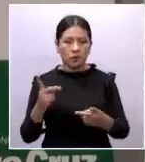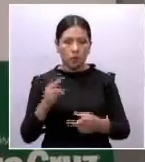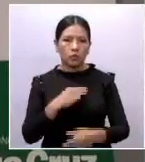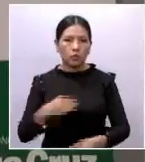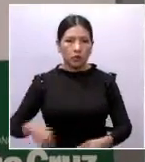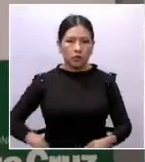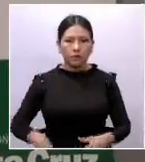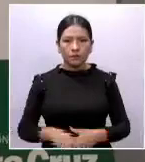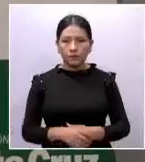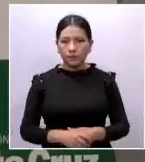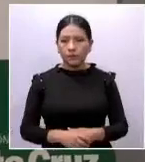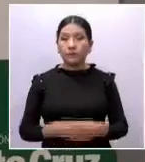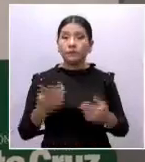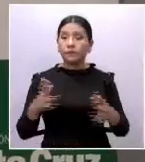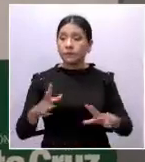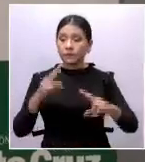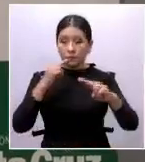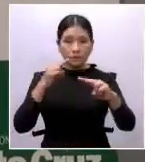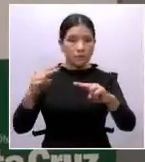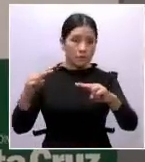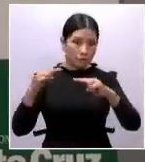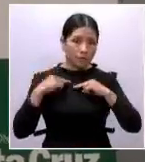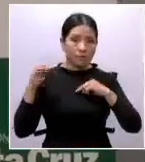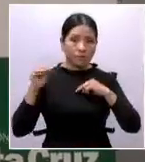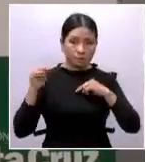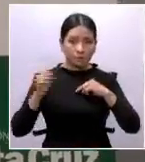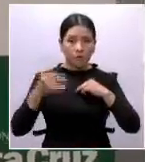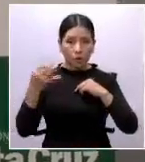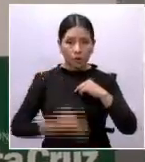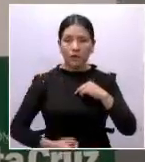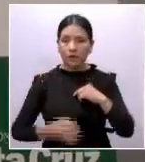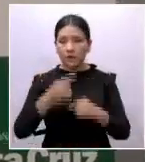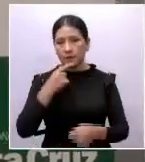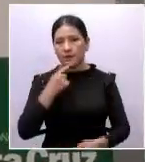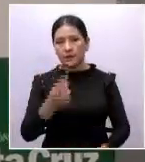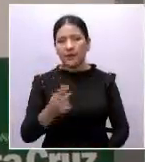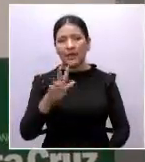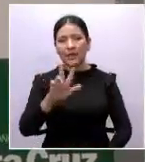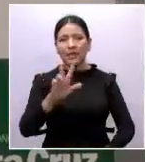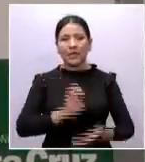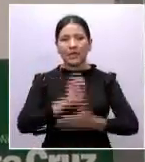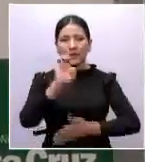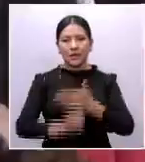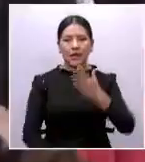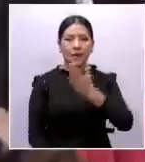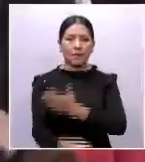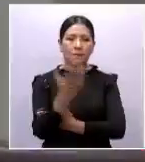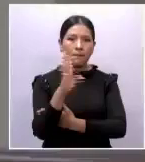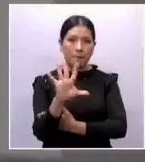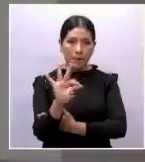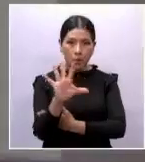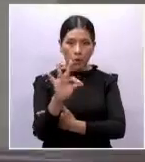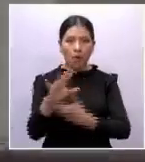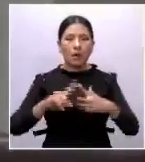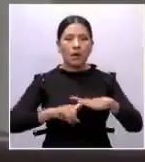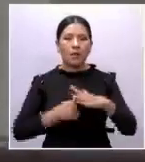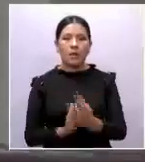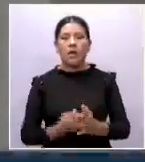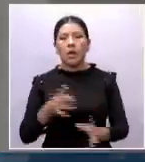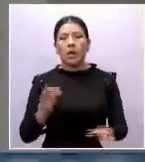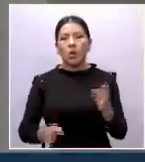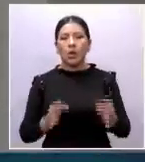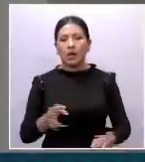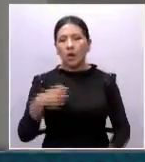Hemos sido notificados oficialmente que el 3 de enero a las 9 de la mañana ya se inicia con el